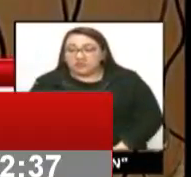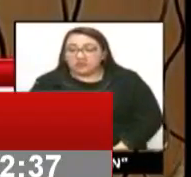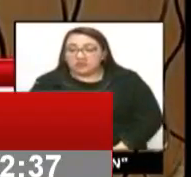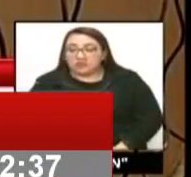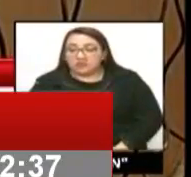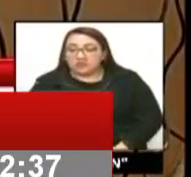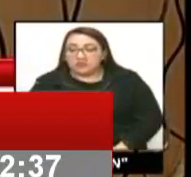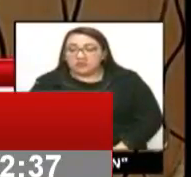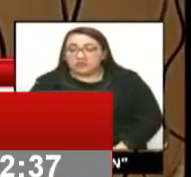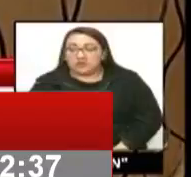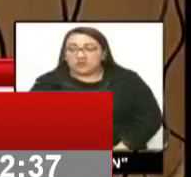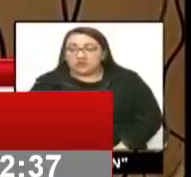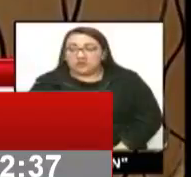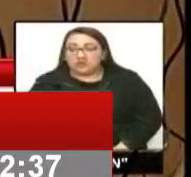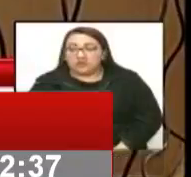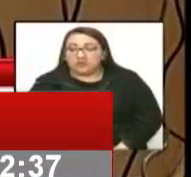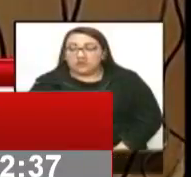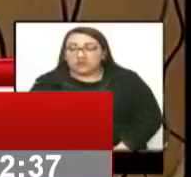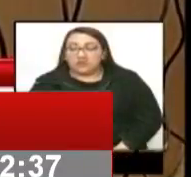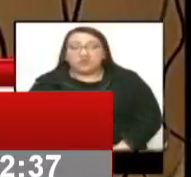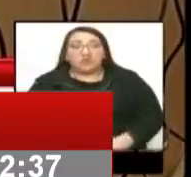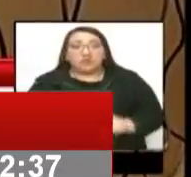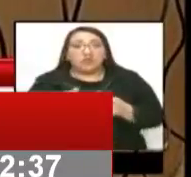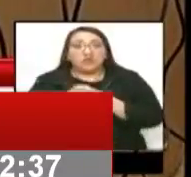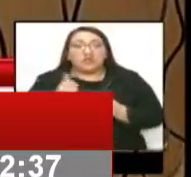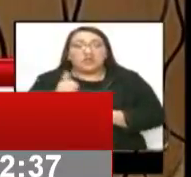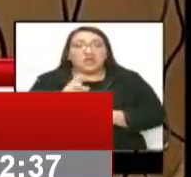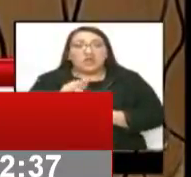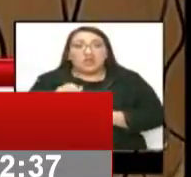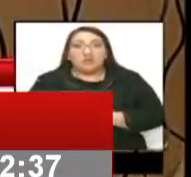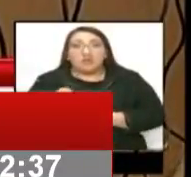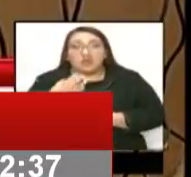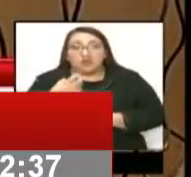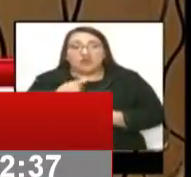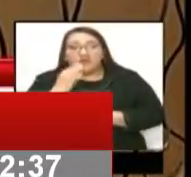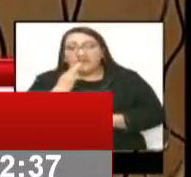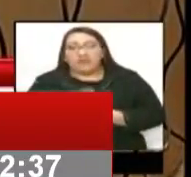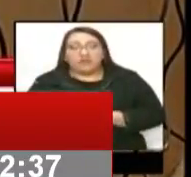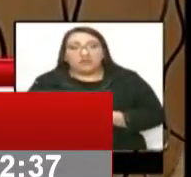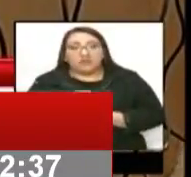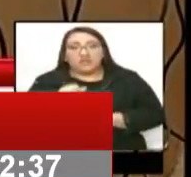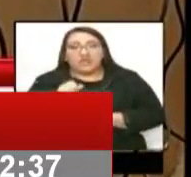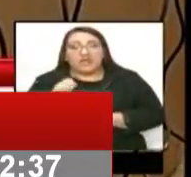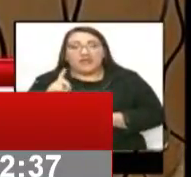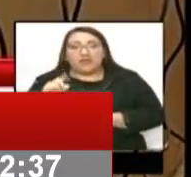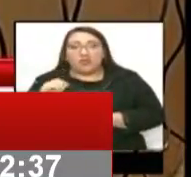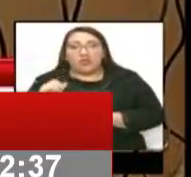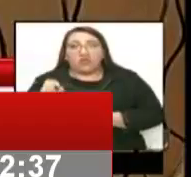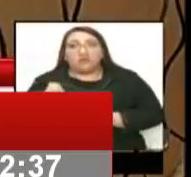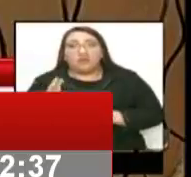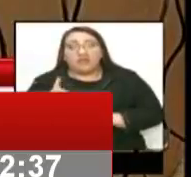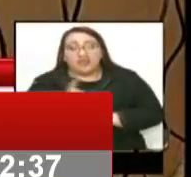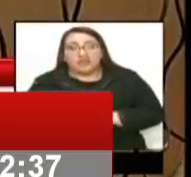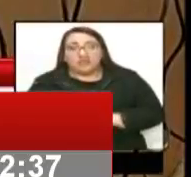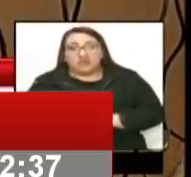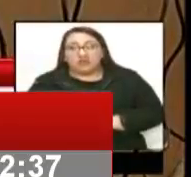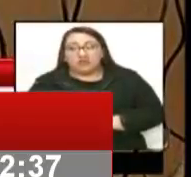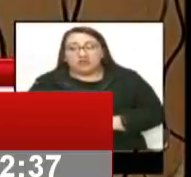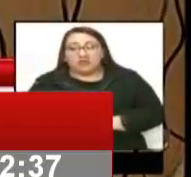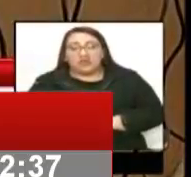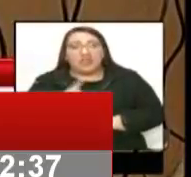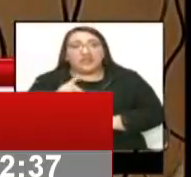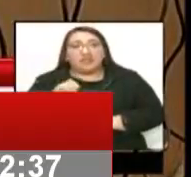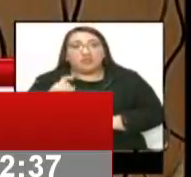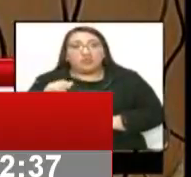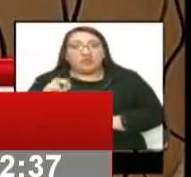ese número es un número fijo, el congresista Arana ha sugerido, por ejemplo, fijo en senadores, pero dejar a desarrollo diputados, si